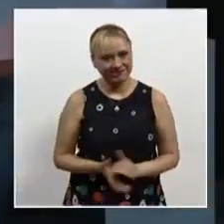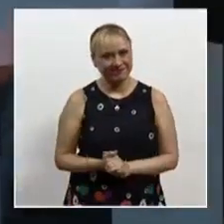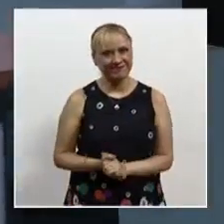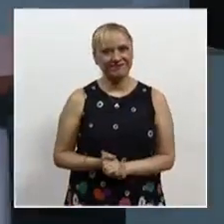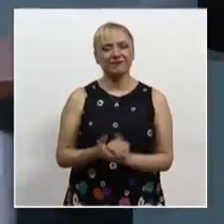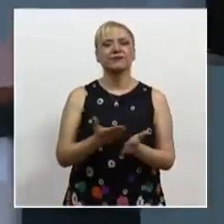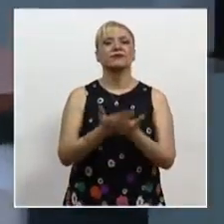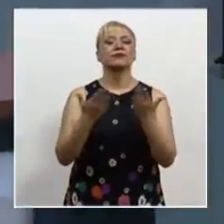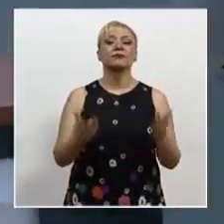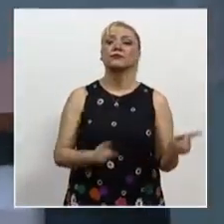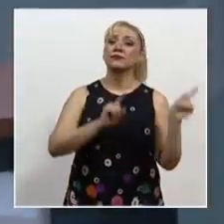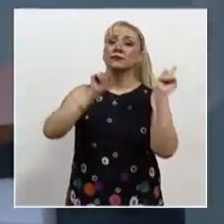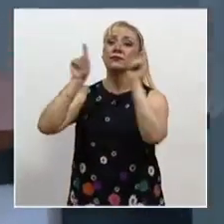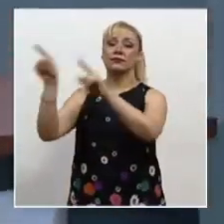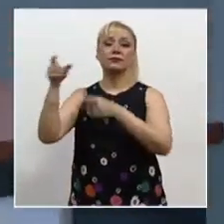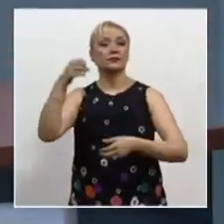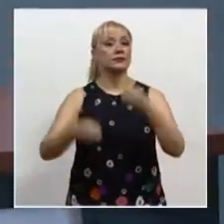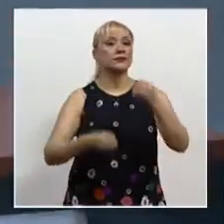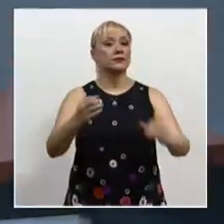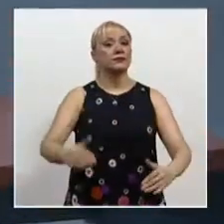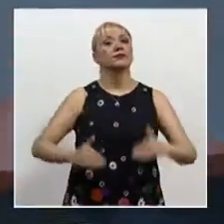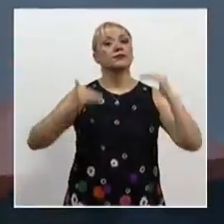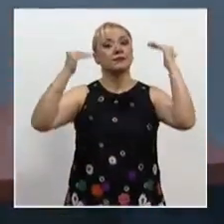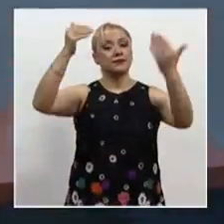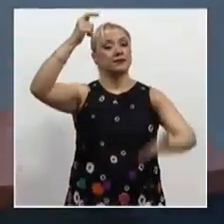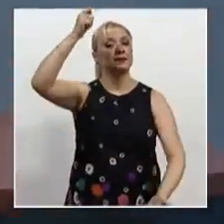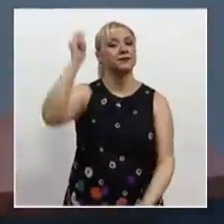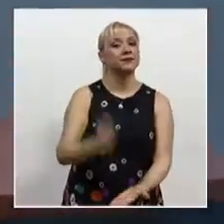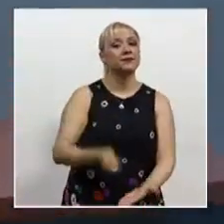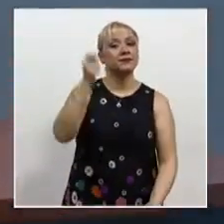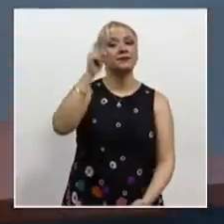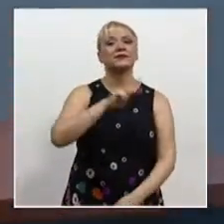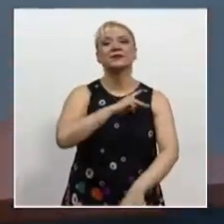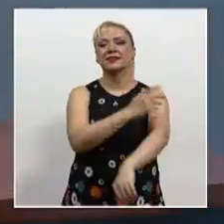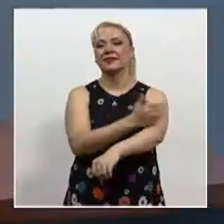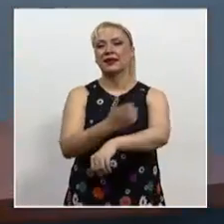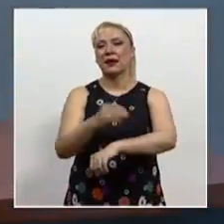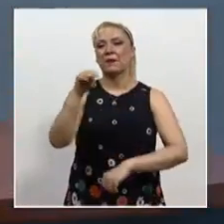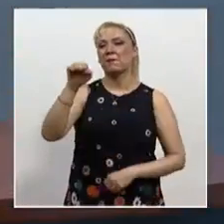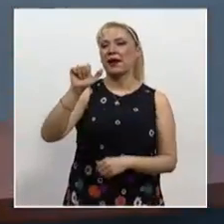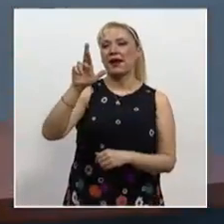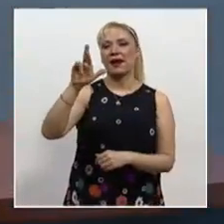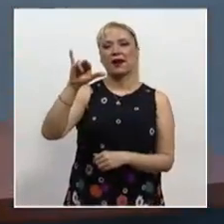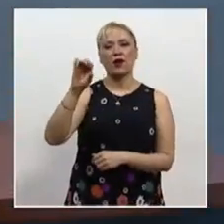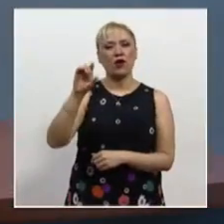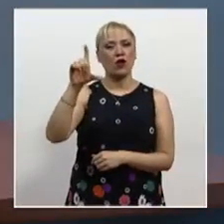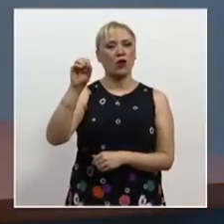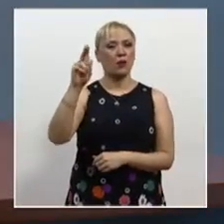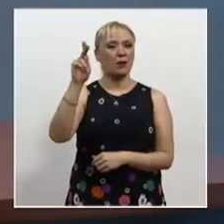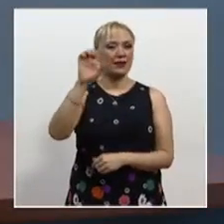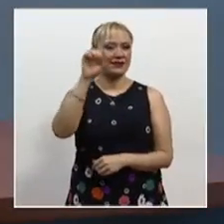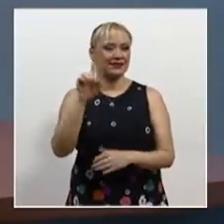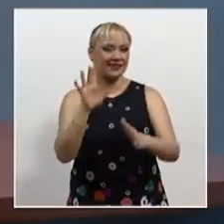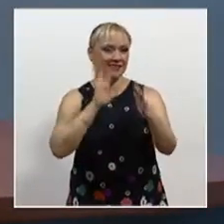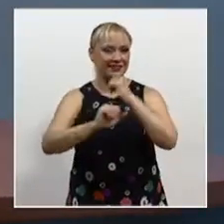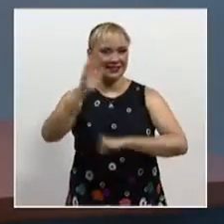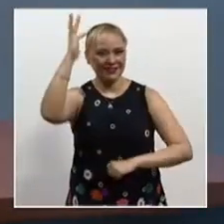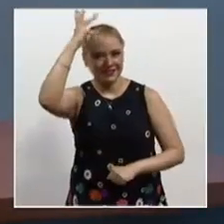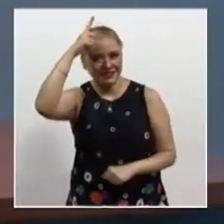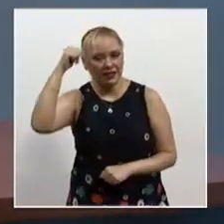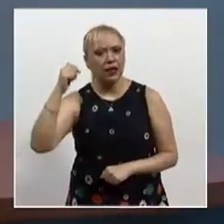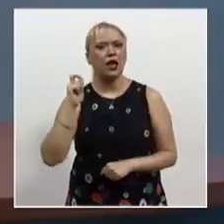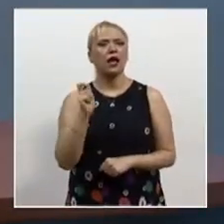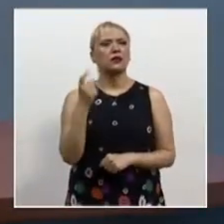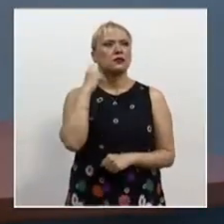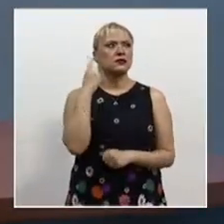Ahora nos enlazamos al edificio sede de la Suprema Corte de Justicia de la Nación con mi compañero Mario López Peña, quien nos tiene el reporte de lo que resolvió